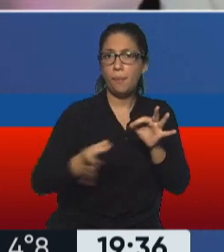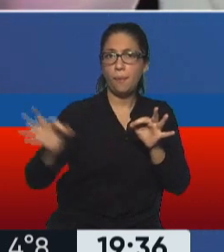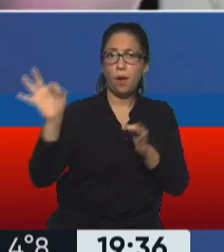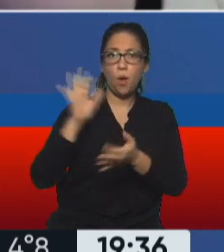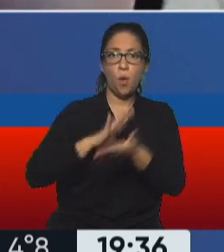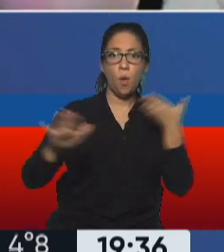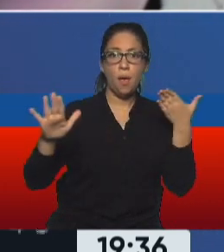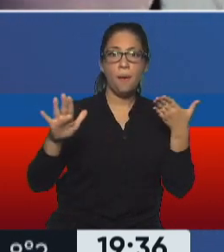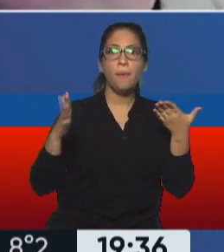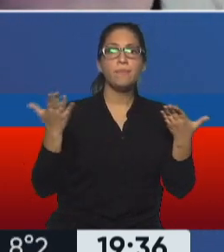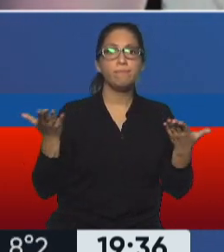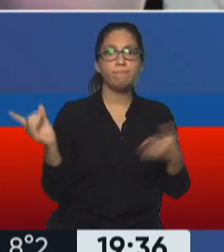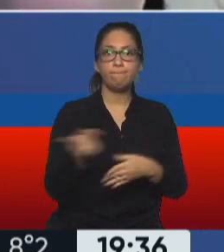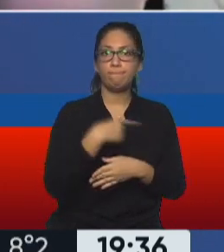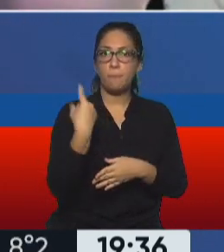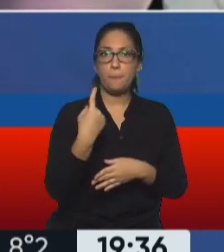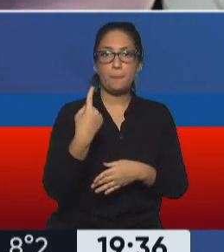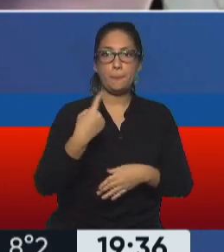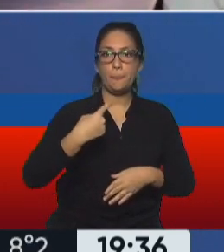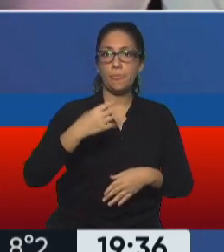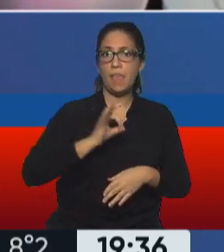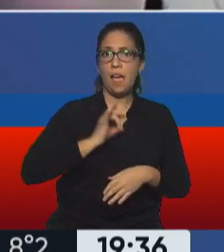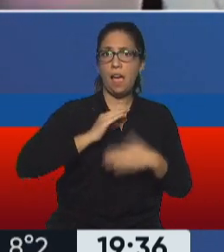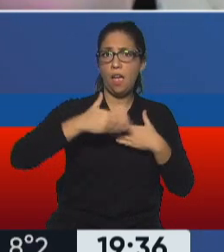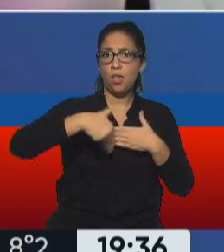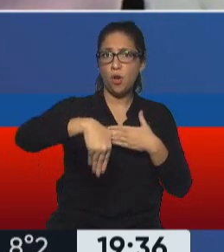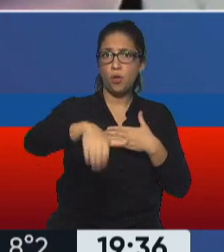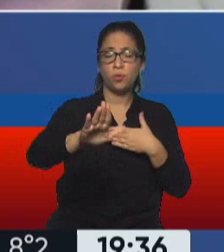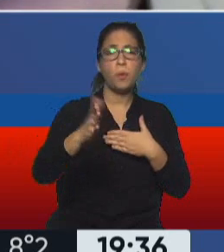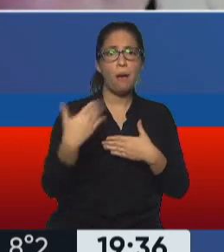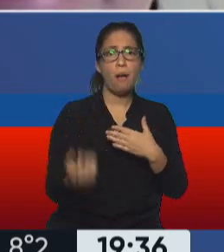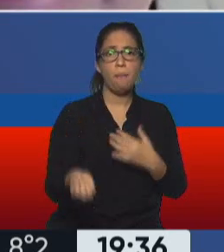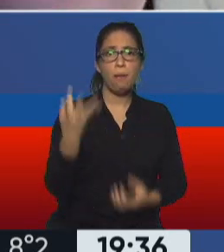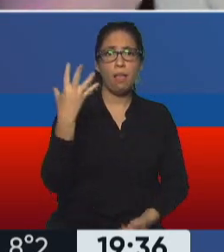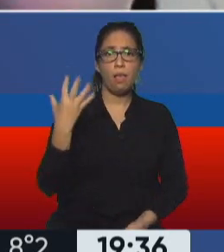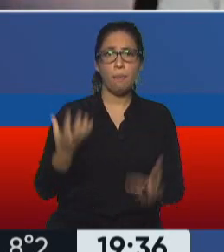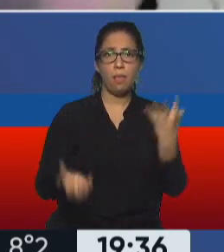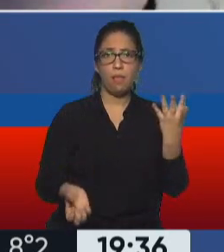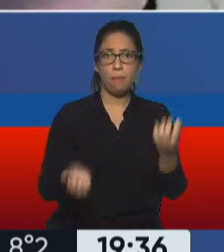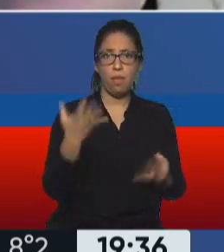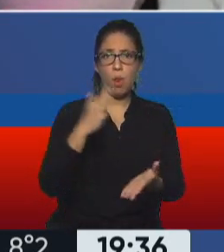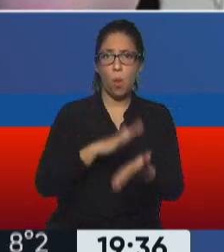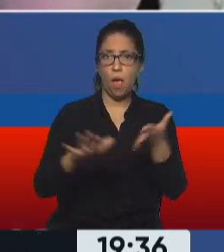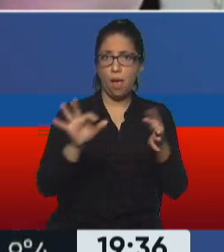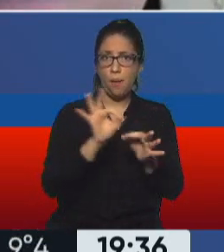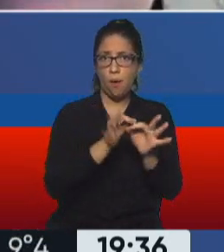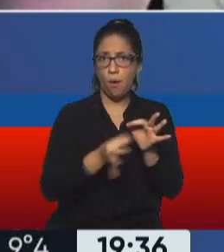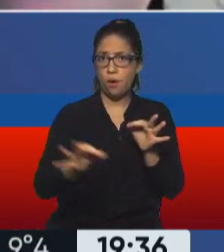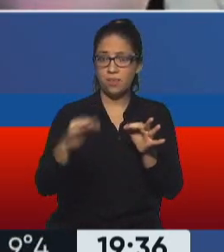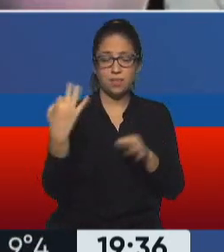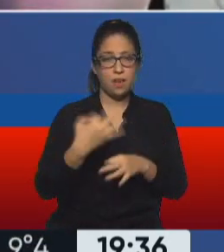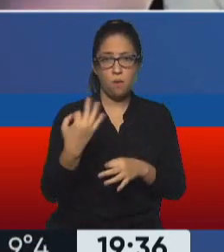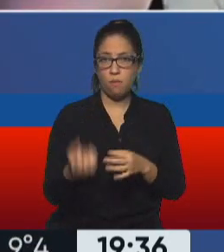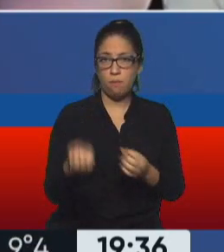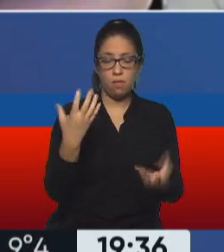Entonces, vamos a estar expuestos seguramente en los próximos años a la aparición de estas nuevas variantes. Vuelvo a repetir, hasta ahora todas las